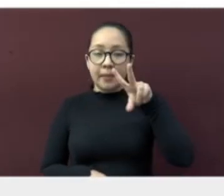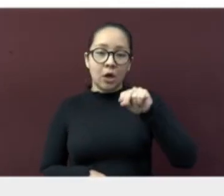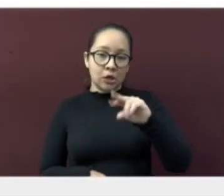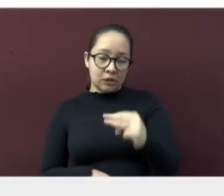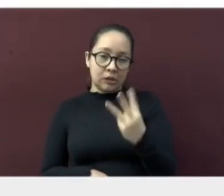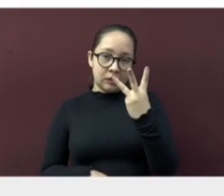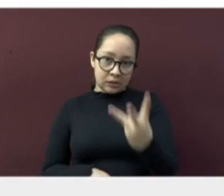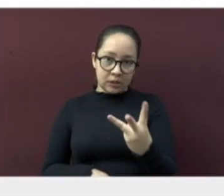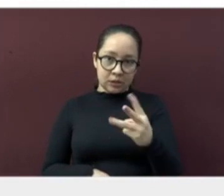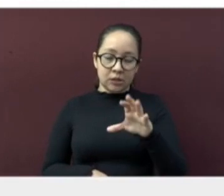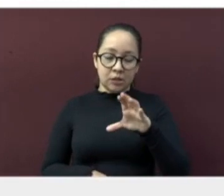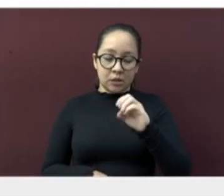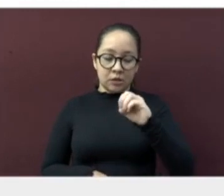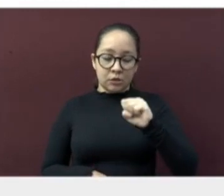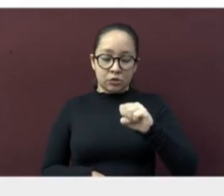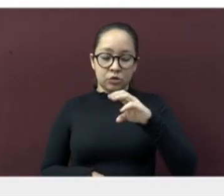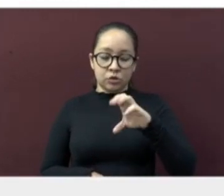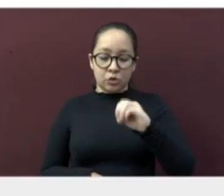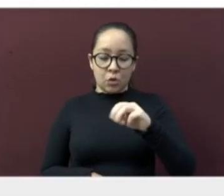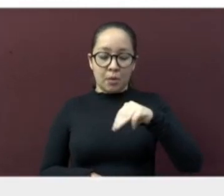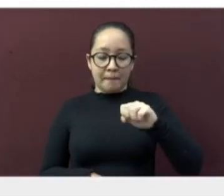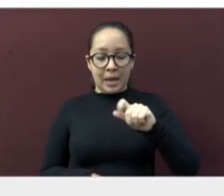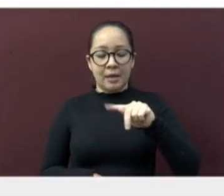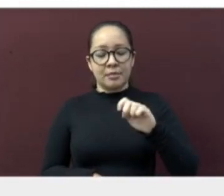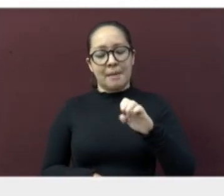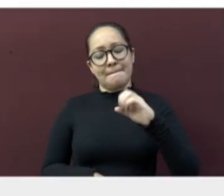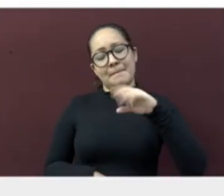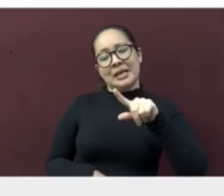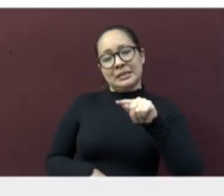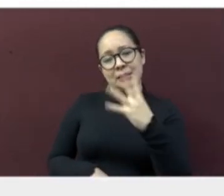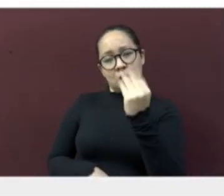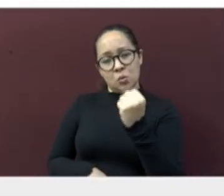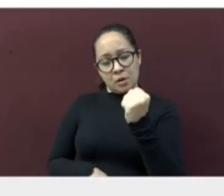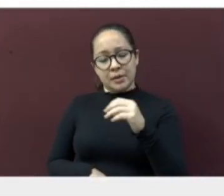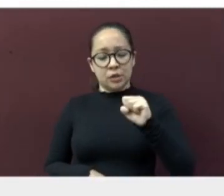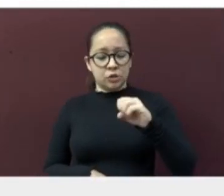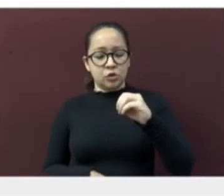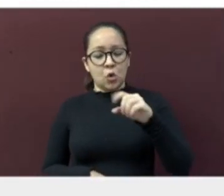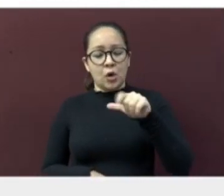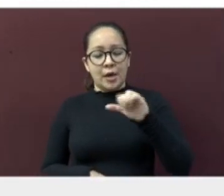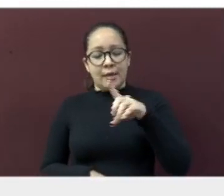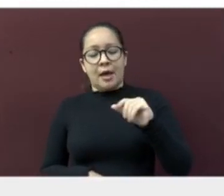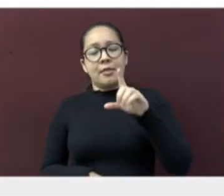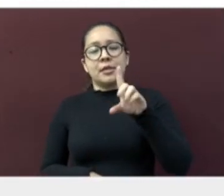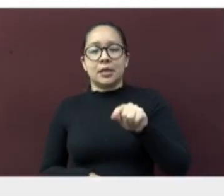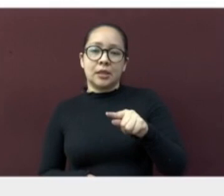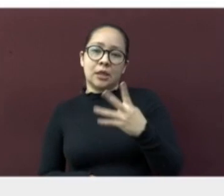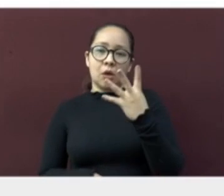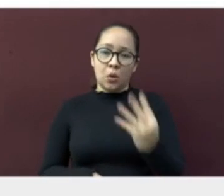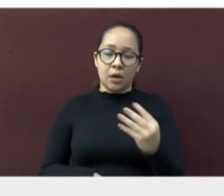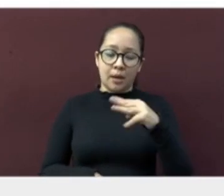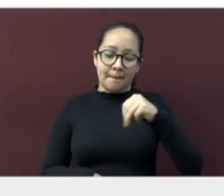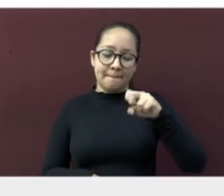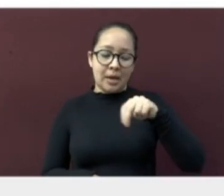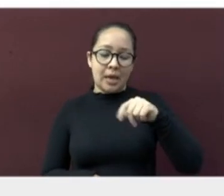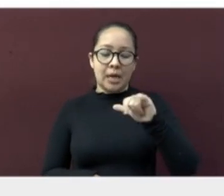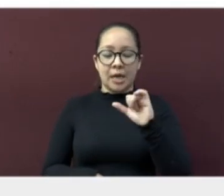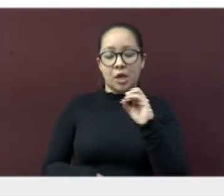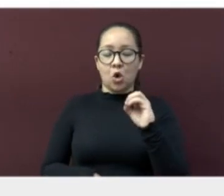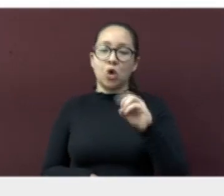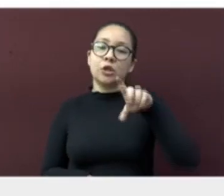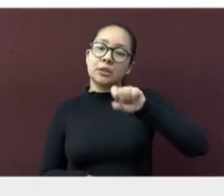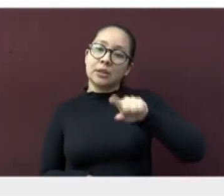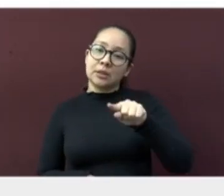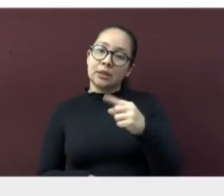coscomatepec 79 soledad de doblado 74 mayo fabio altamirano